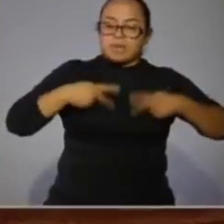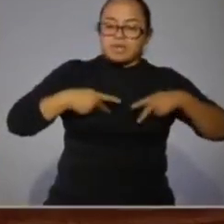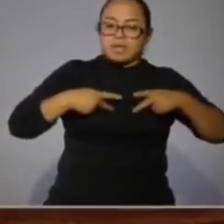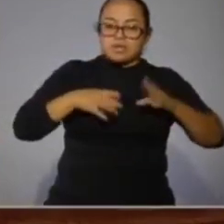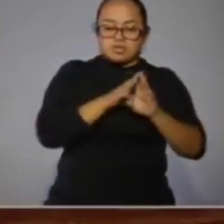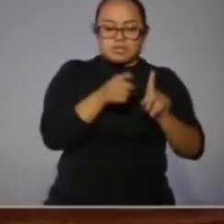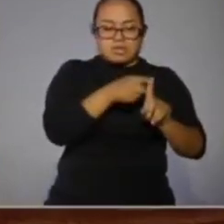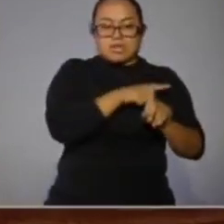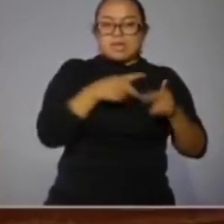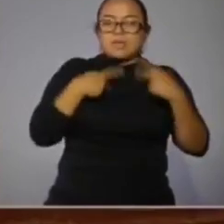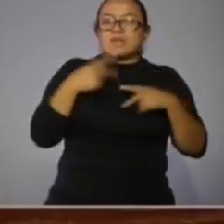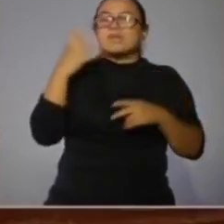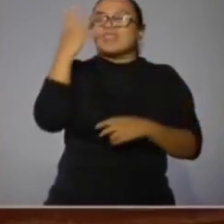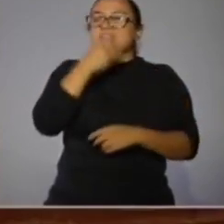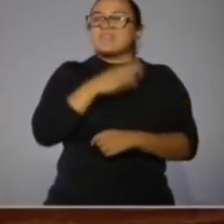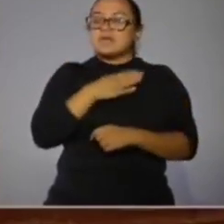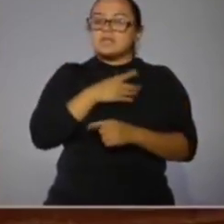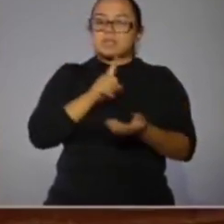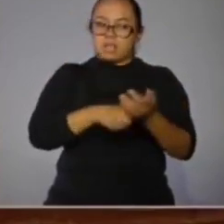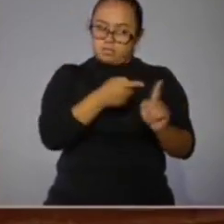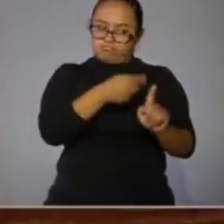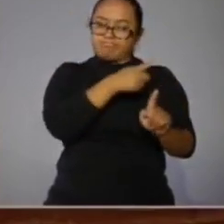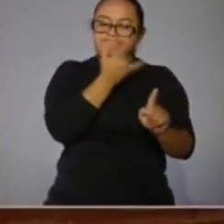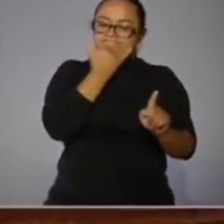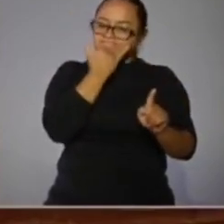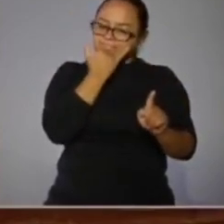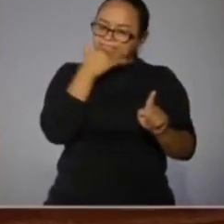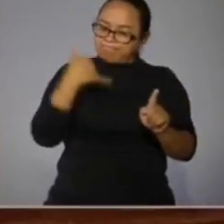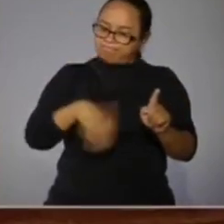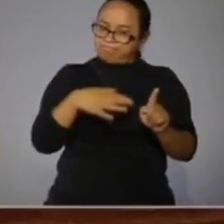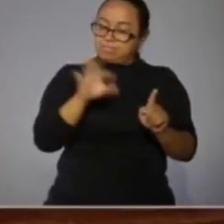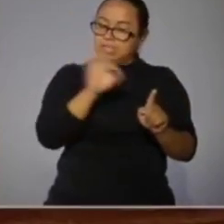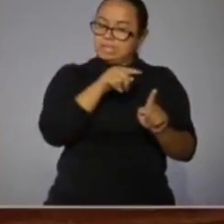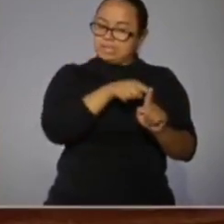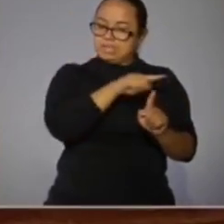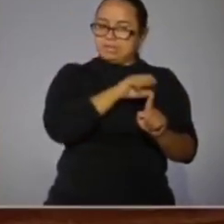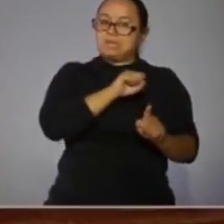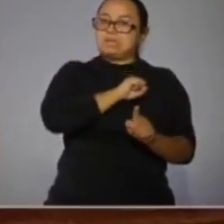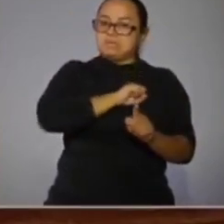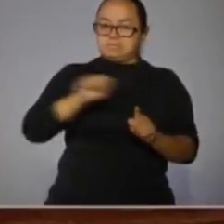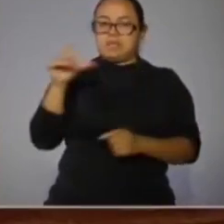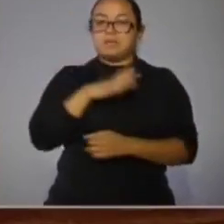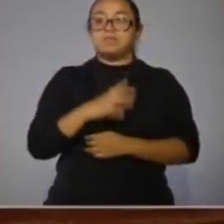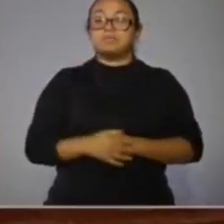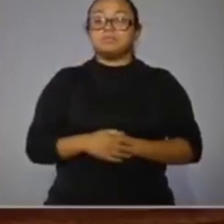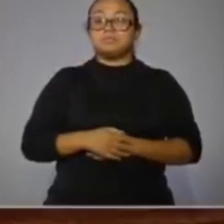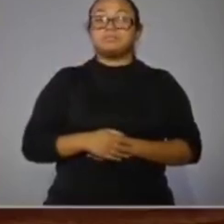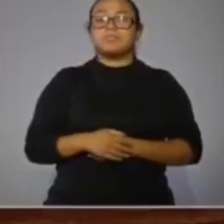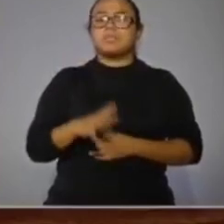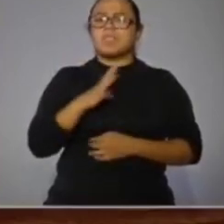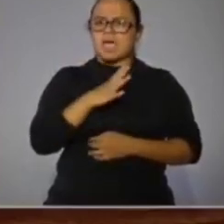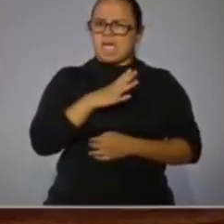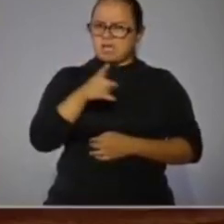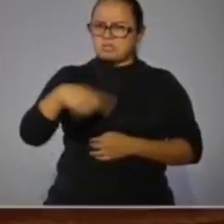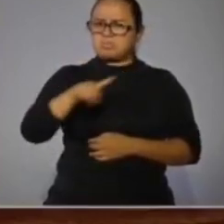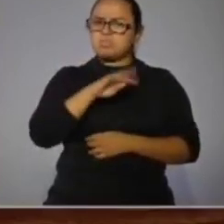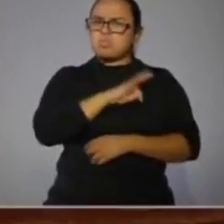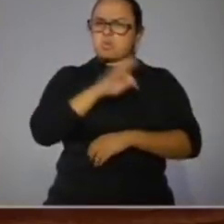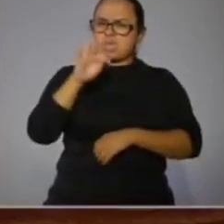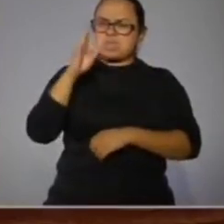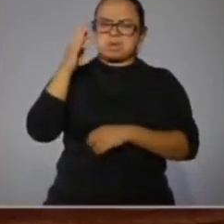de estas personas encantadoras? Hay que tener mucho cuidado porque por ahí podemos tener algún Barba Azul. Y bueno, queda todavía tiempo para